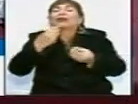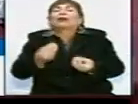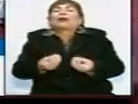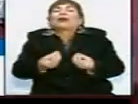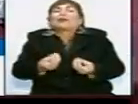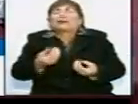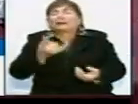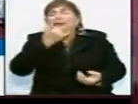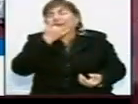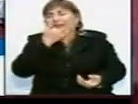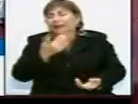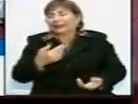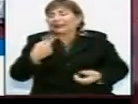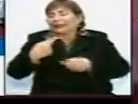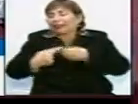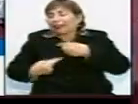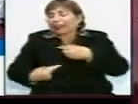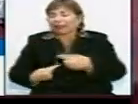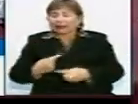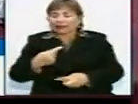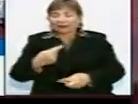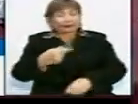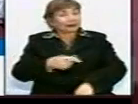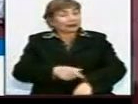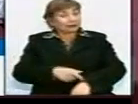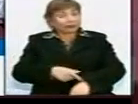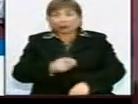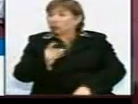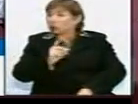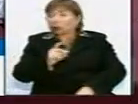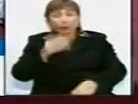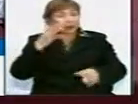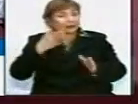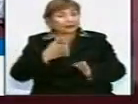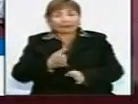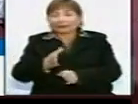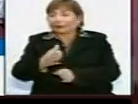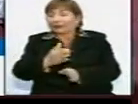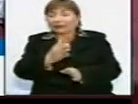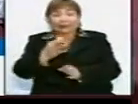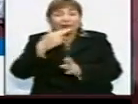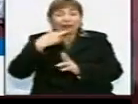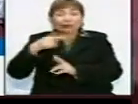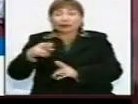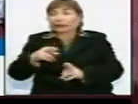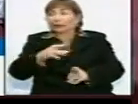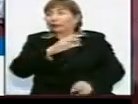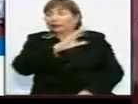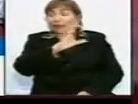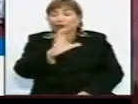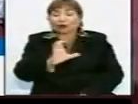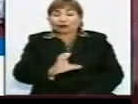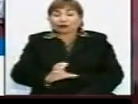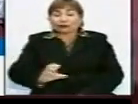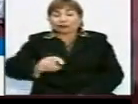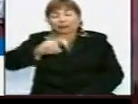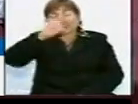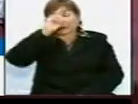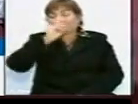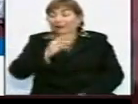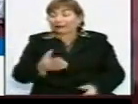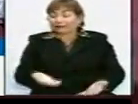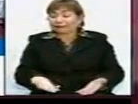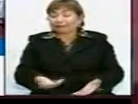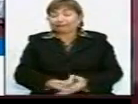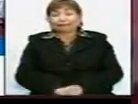pase de manera periódica y que no estén canalizados los ríos desde la costa peruana de que no haya